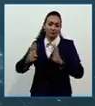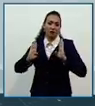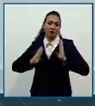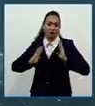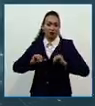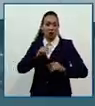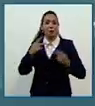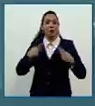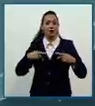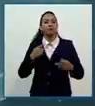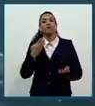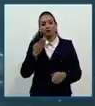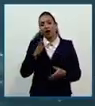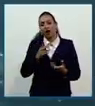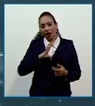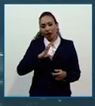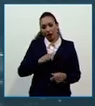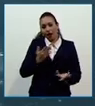sala.